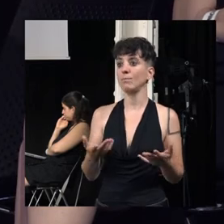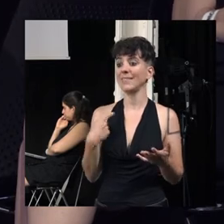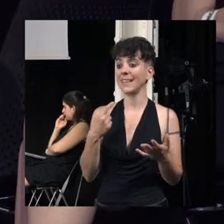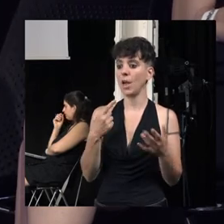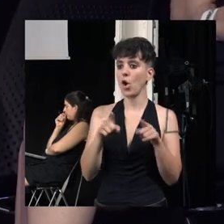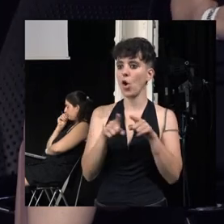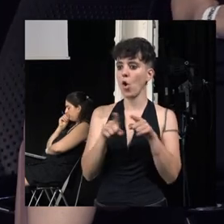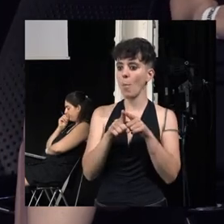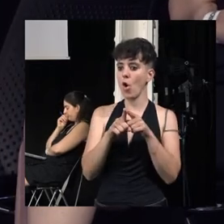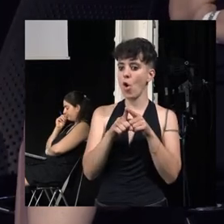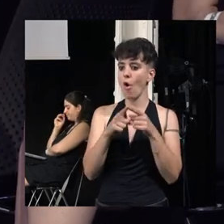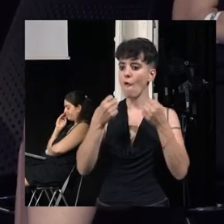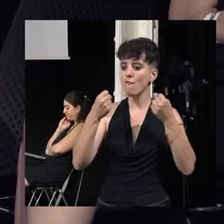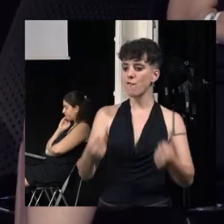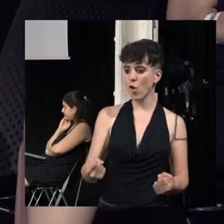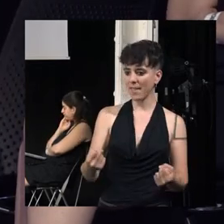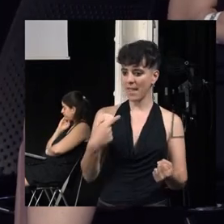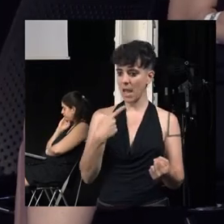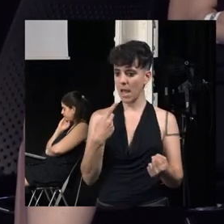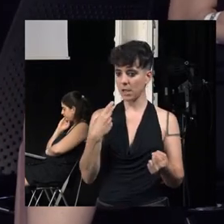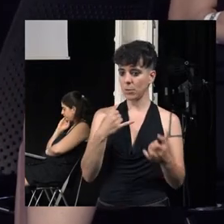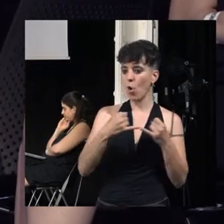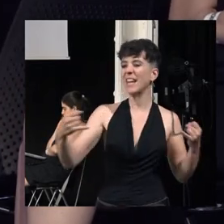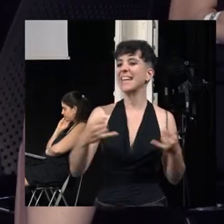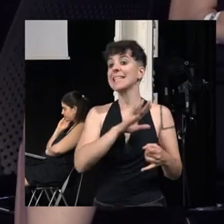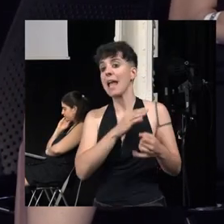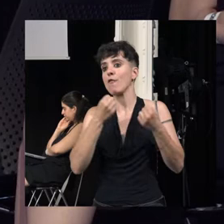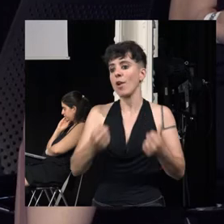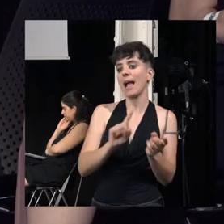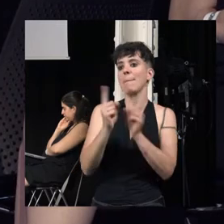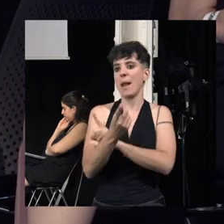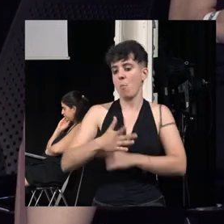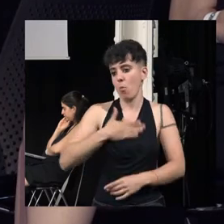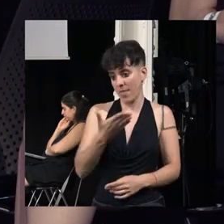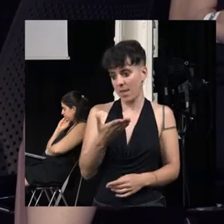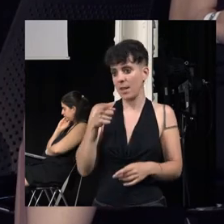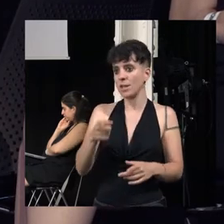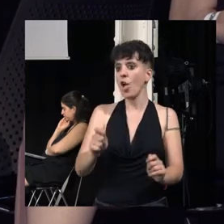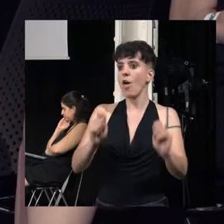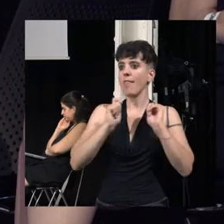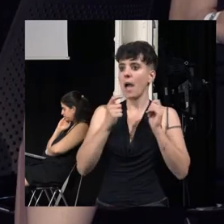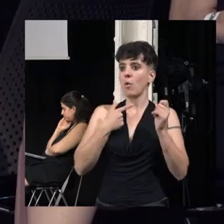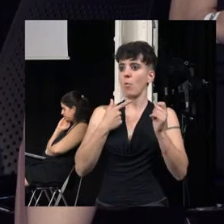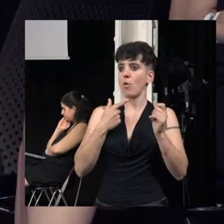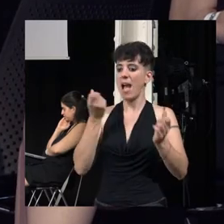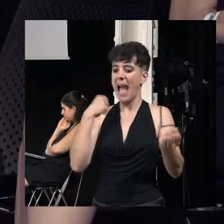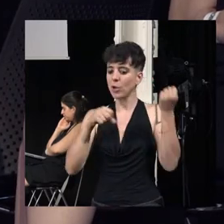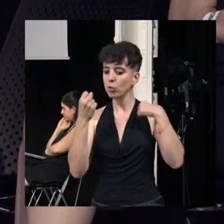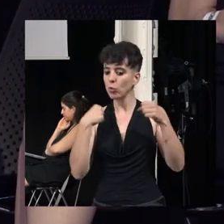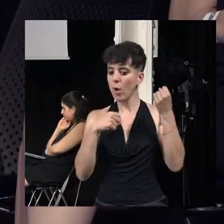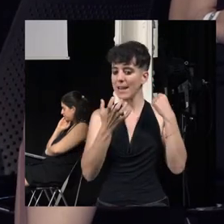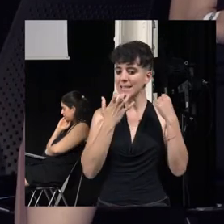líneas de fuerza pueden cambiar. Es decir, esta aproximación nos invita a reconocer y actuar comprendiendo los espacios